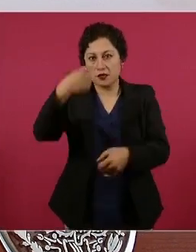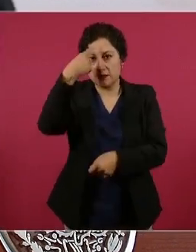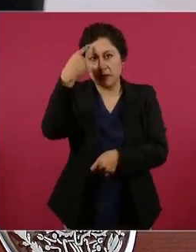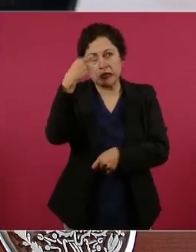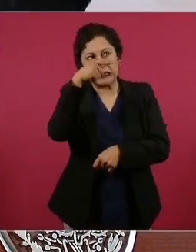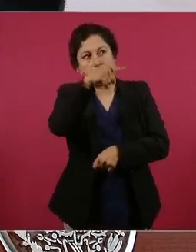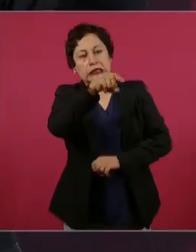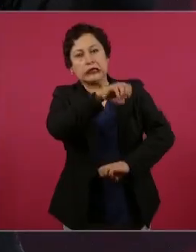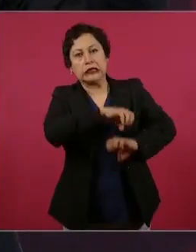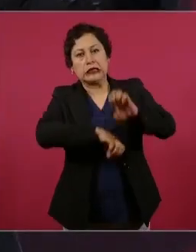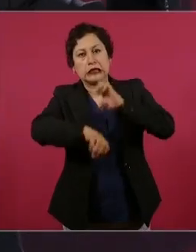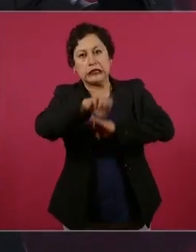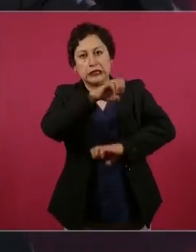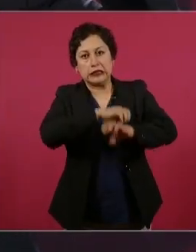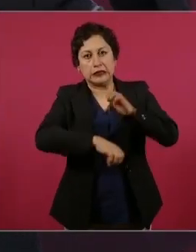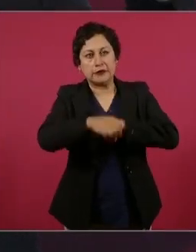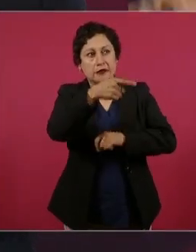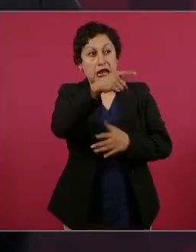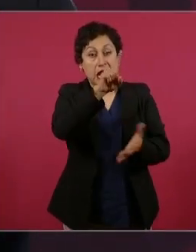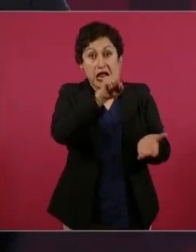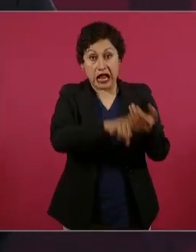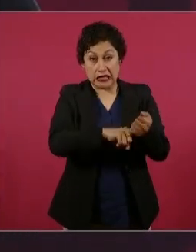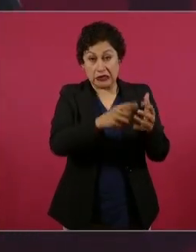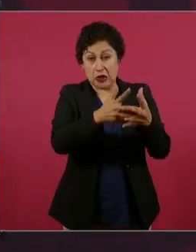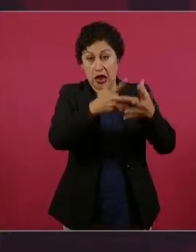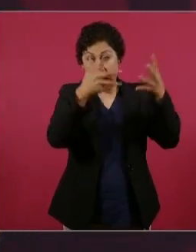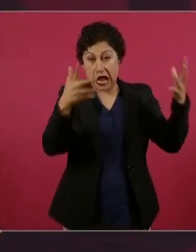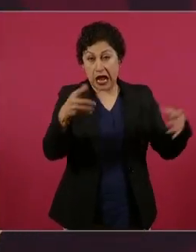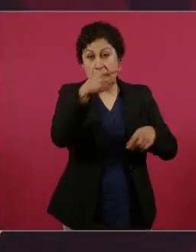que tenían despachos